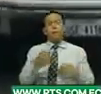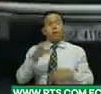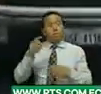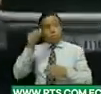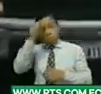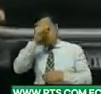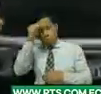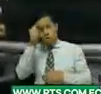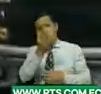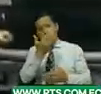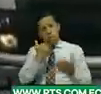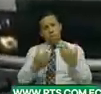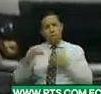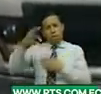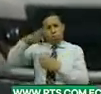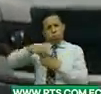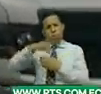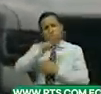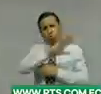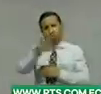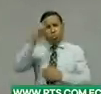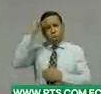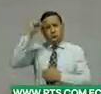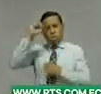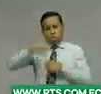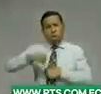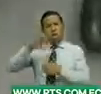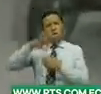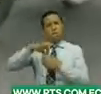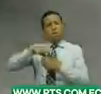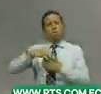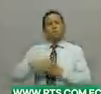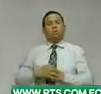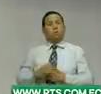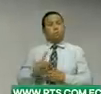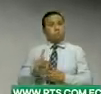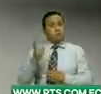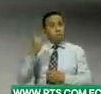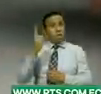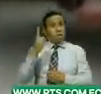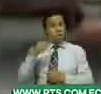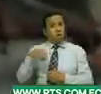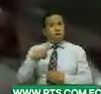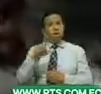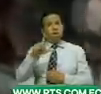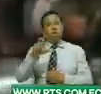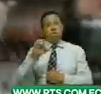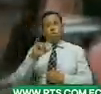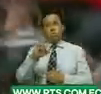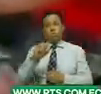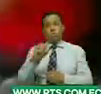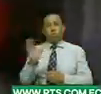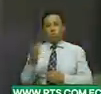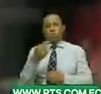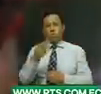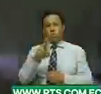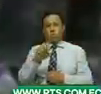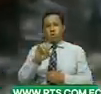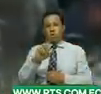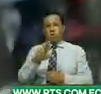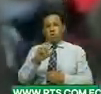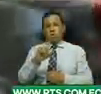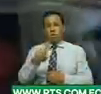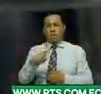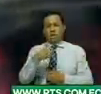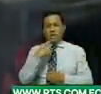domingo para hacer valer su derecho al voto. Esta no es la primera campaña de Lucio Gutiérrez, candidato del partido Sociedad